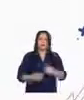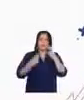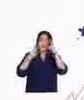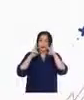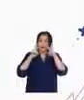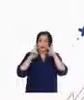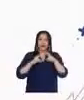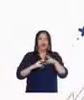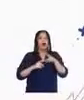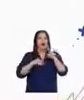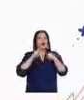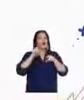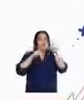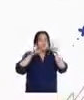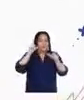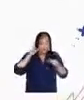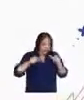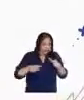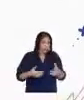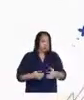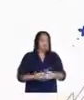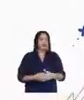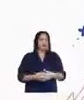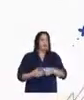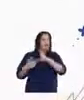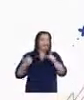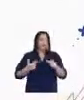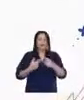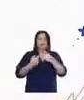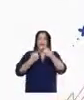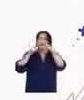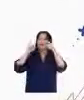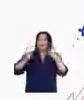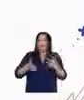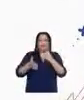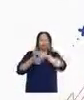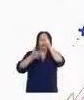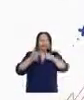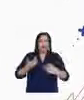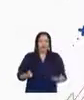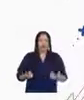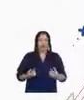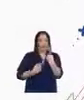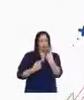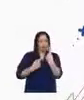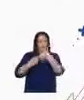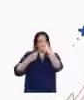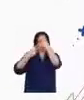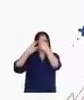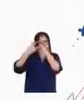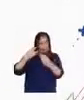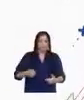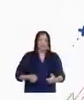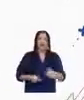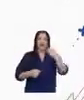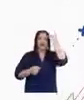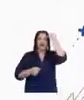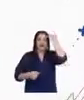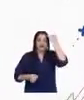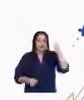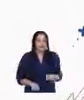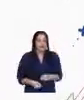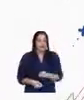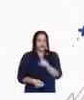¿Vieron? Hay personas que son multitasking o multirrubro y realizan diferentes ocupaciones. La idea, chicos,